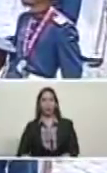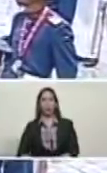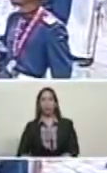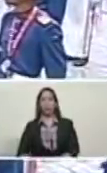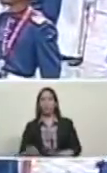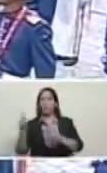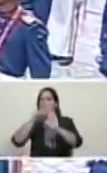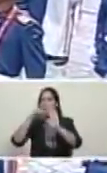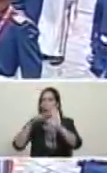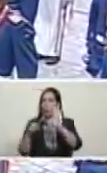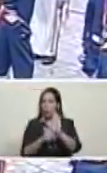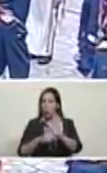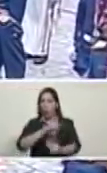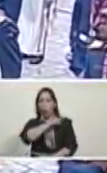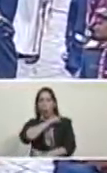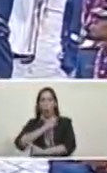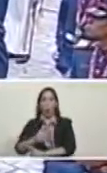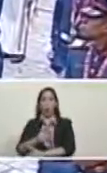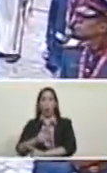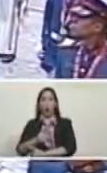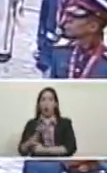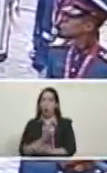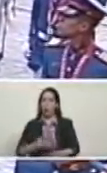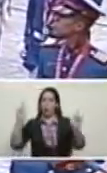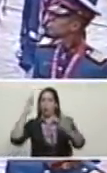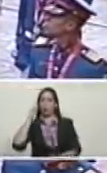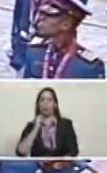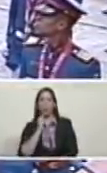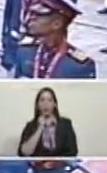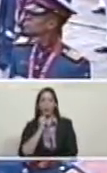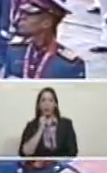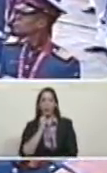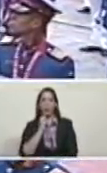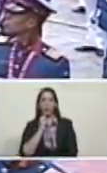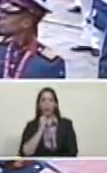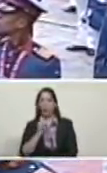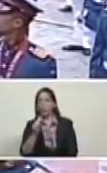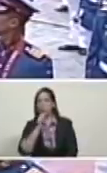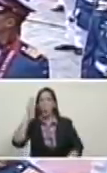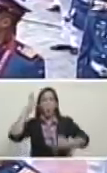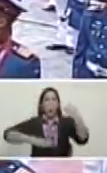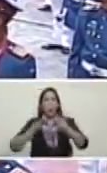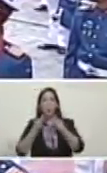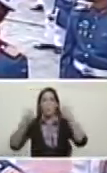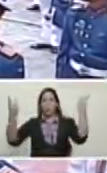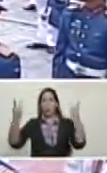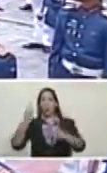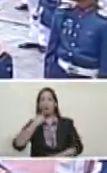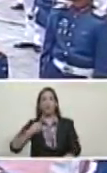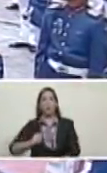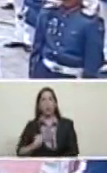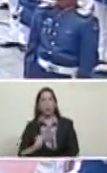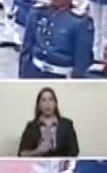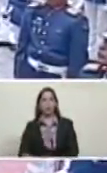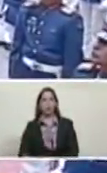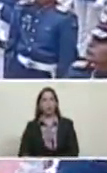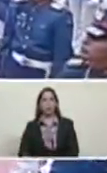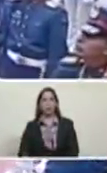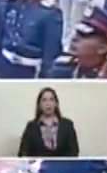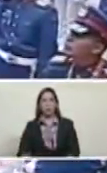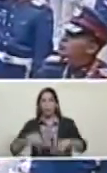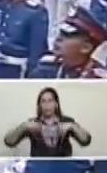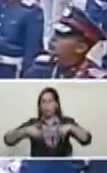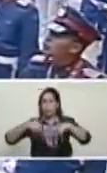cumplimiento a la orden del libertador Simón Bolívar, quien en su última proclama nos indicó que los